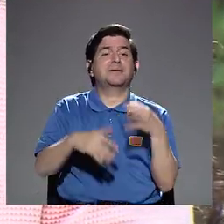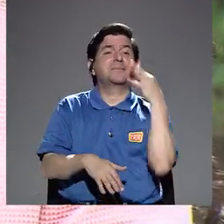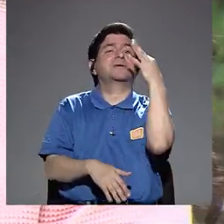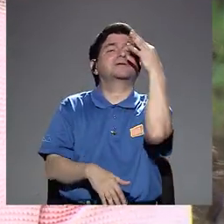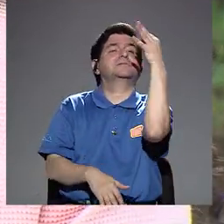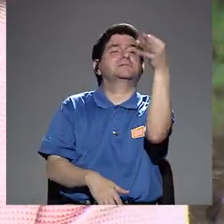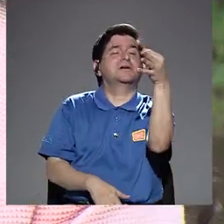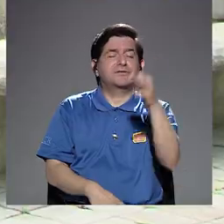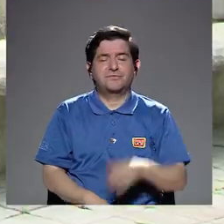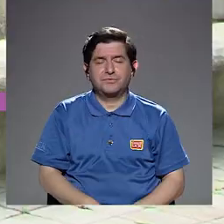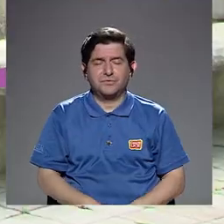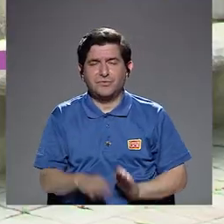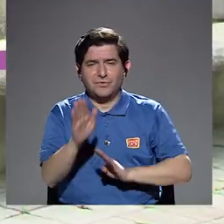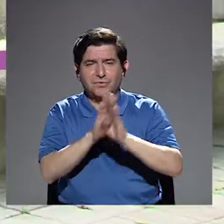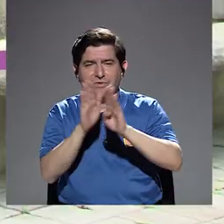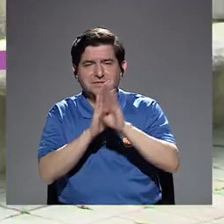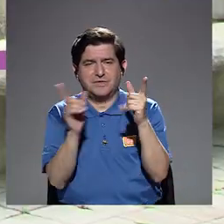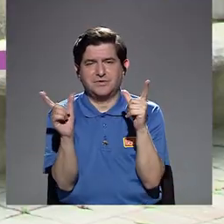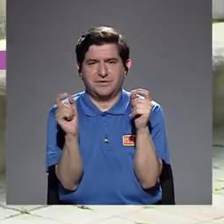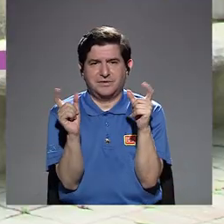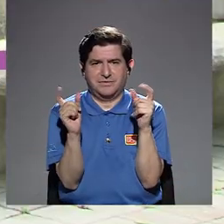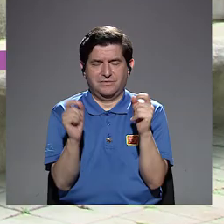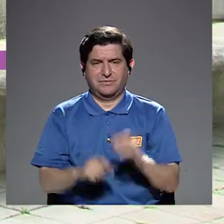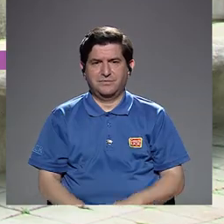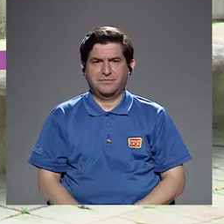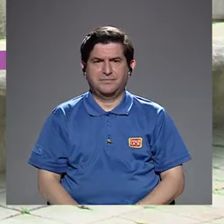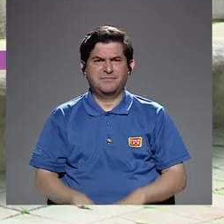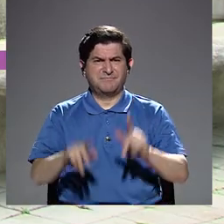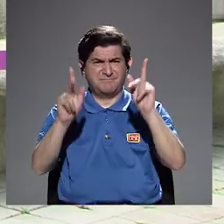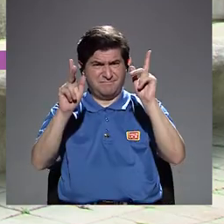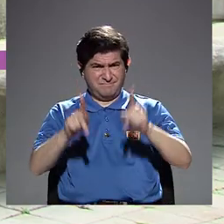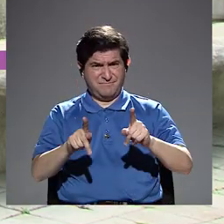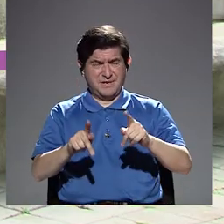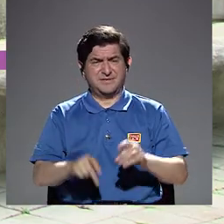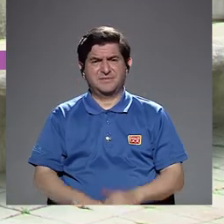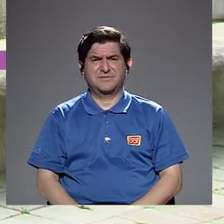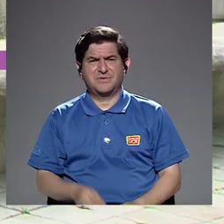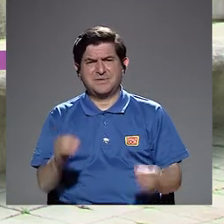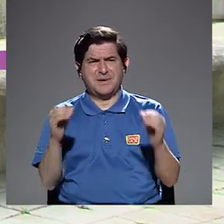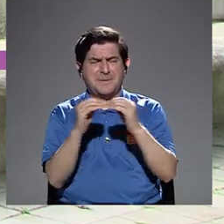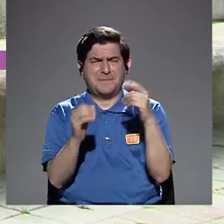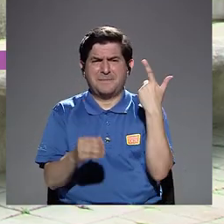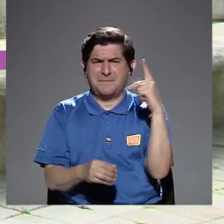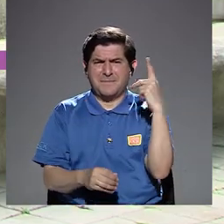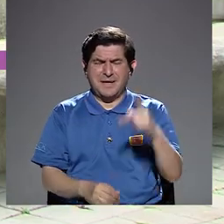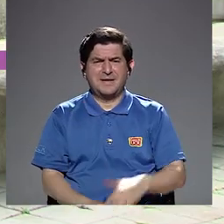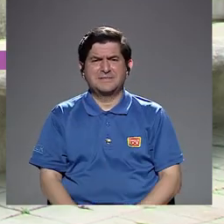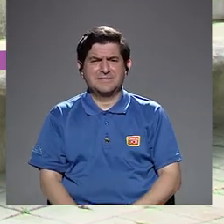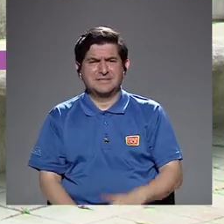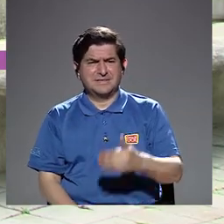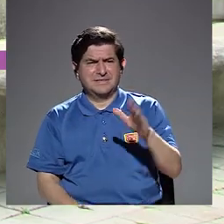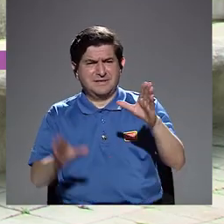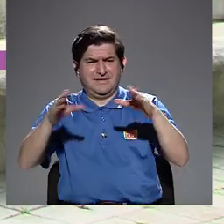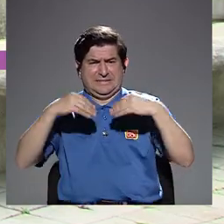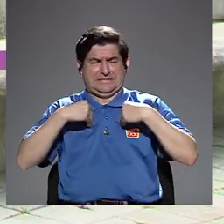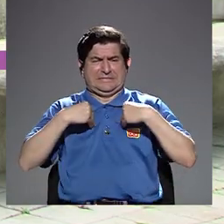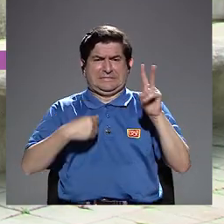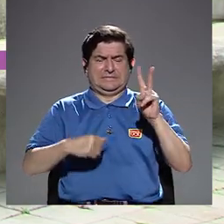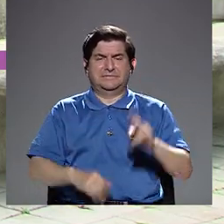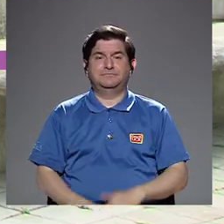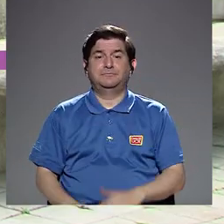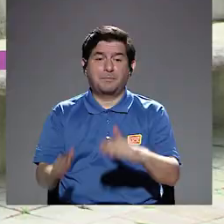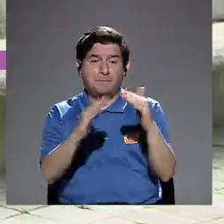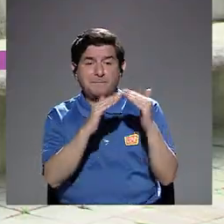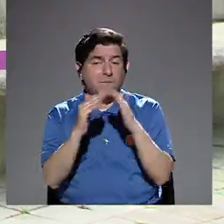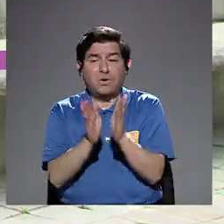futuro desarrolles un tipo de cáncer. ¿Quiénes son las personas que están con mayor riesgo de contraerlo? Pues la